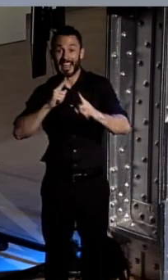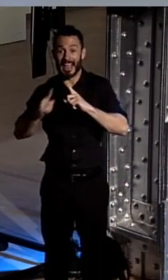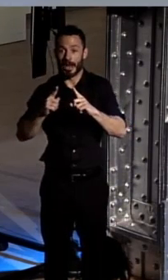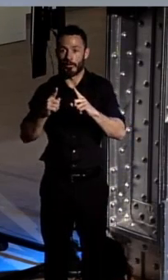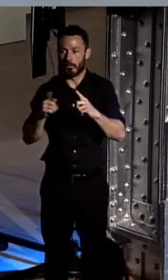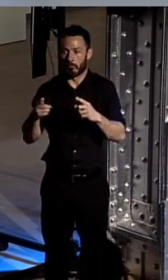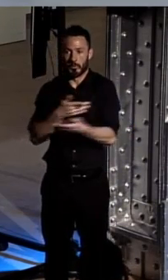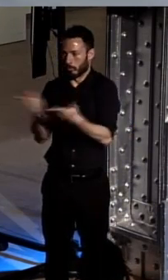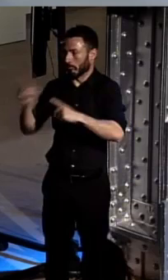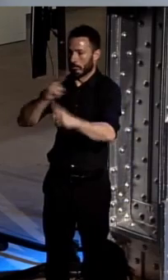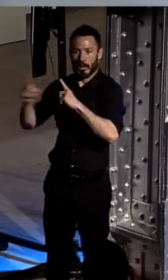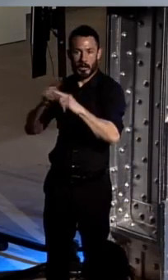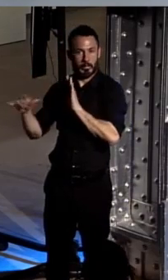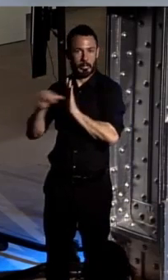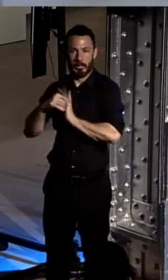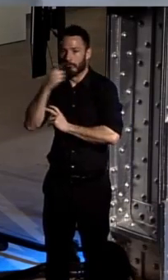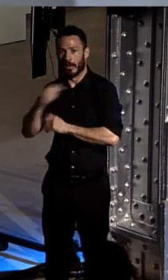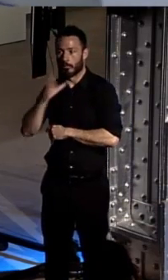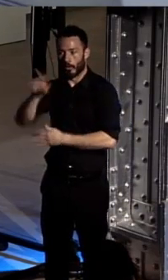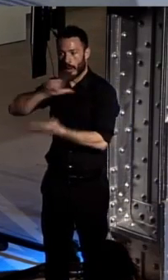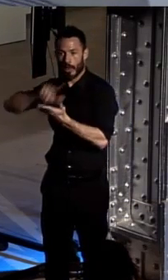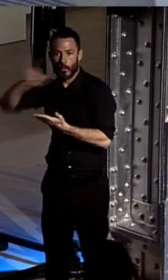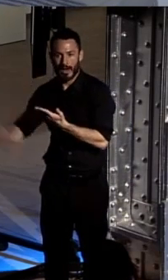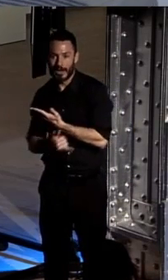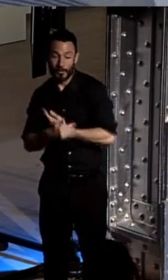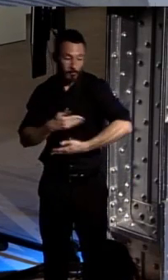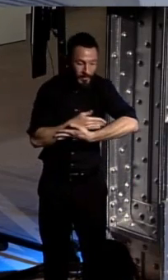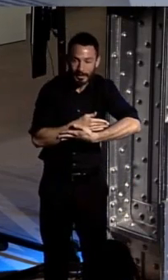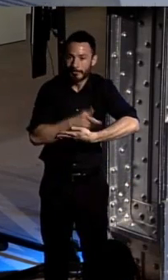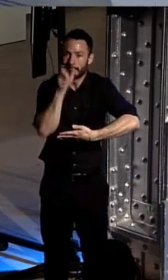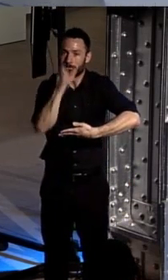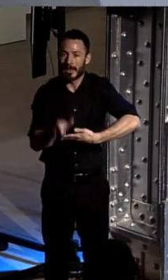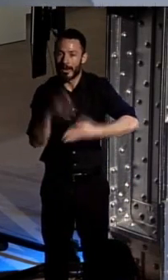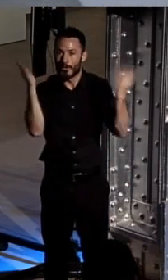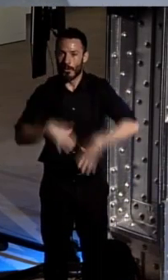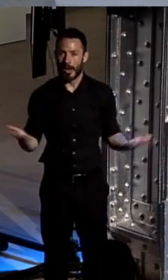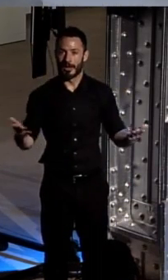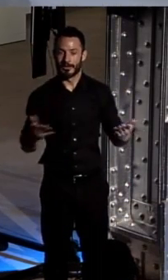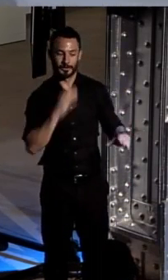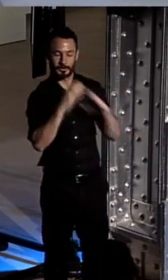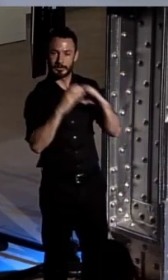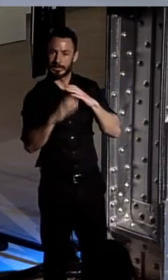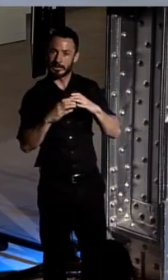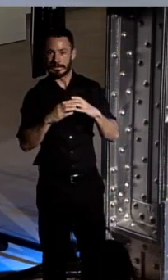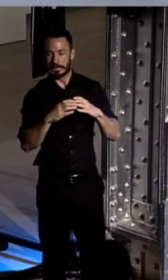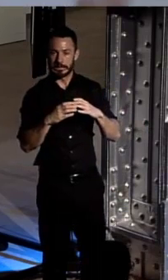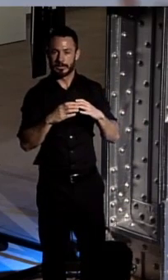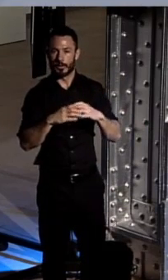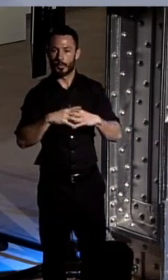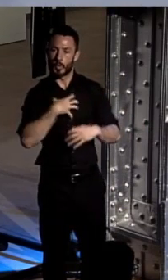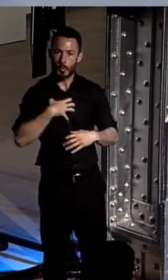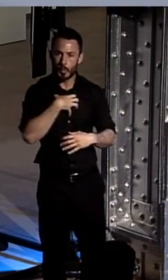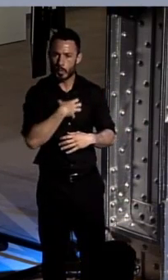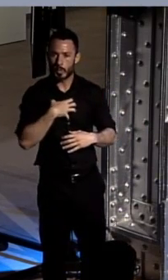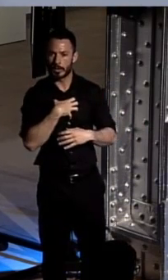diálogo cercano porque tenemos lenguaje, es difícil porque no tienen palabras. Entonces la comunicación es muy rudimentaria, pero ¿acaso podemos utilizar toda esta herramienta para saber,